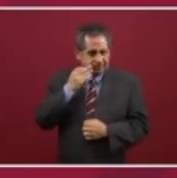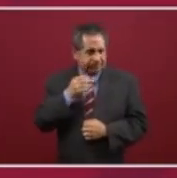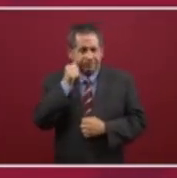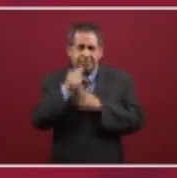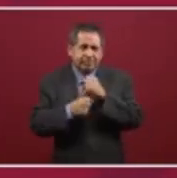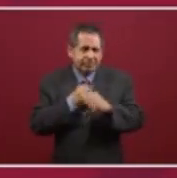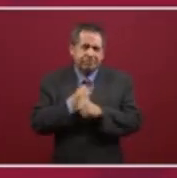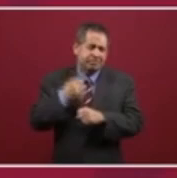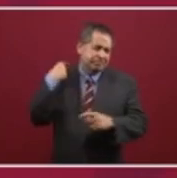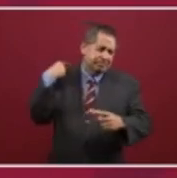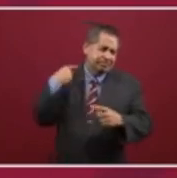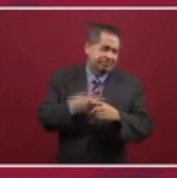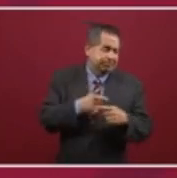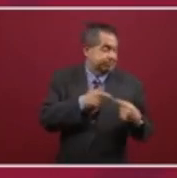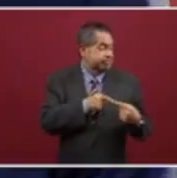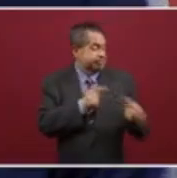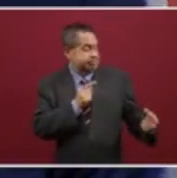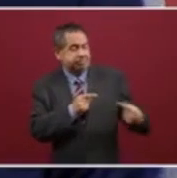opositores